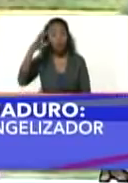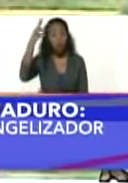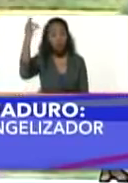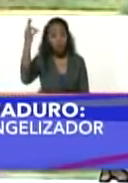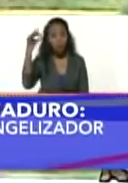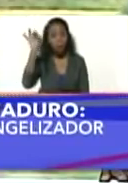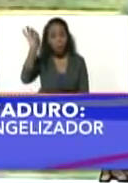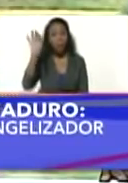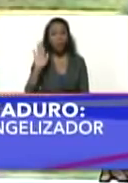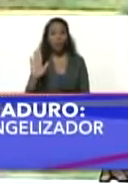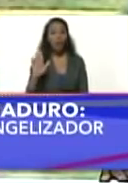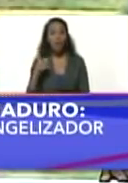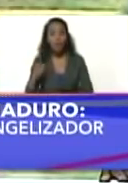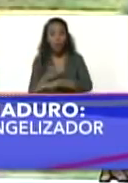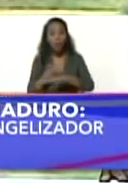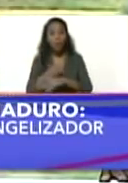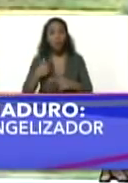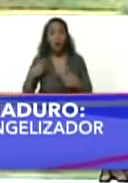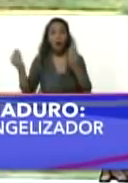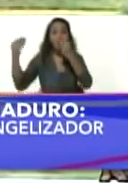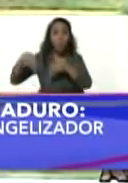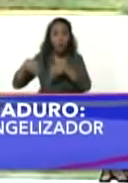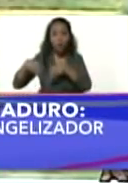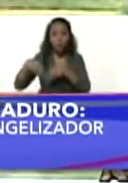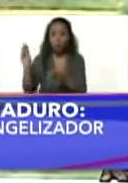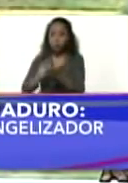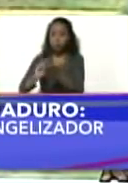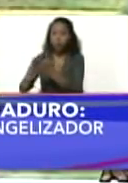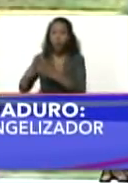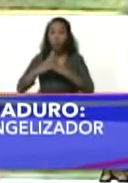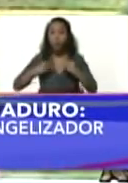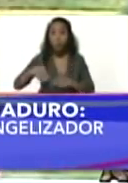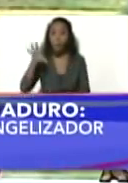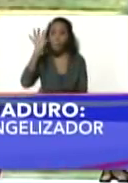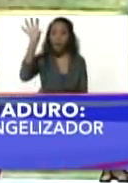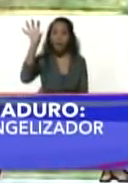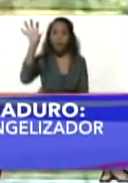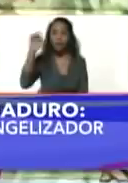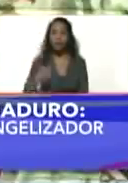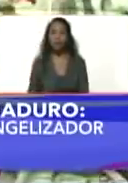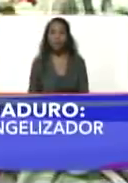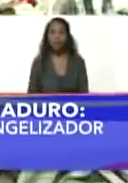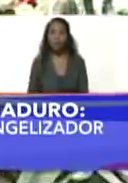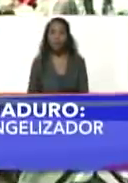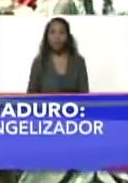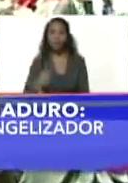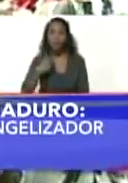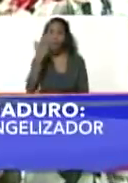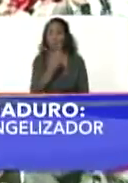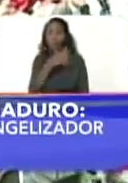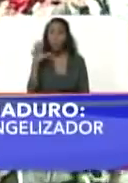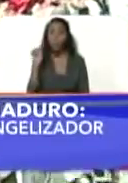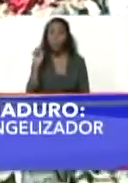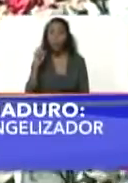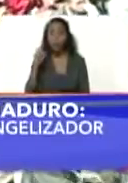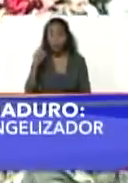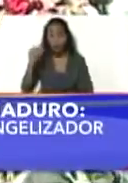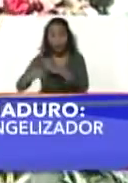de acuerdo totalmente, y vamos a implementarlos en todo el país. Yo me comprometo. Gracias, presidente. Me comprometo a hacerlo ante